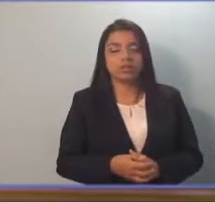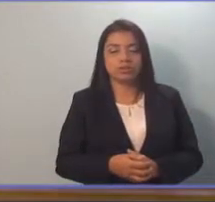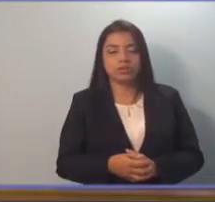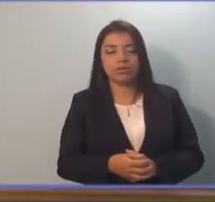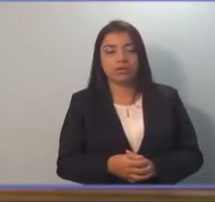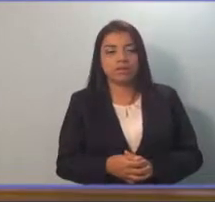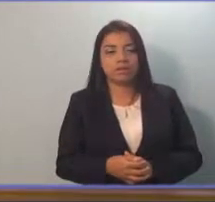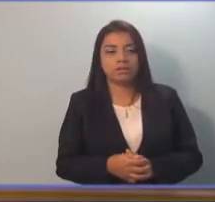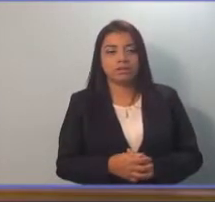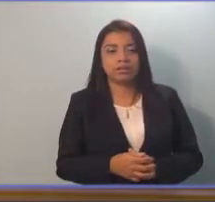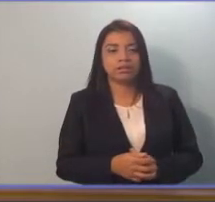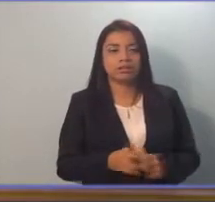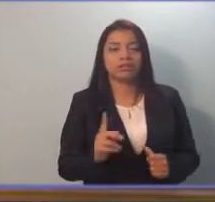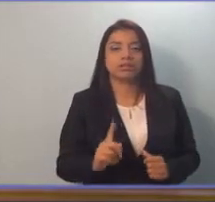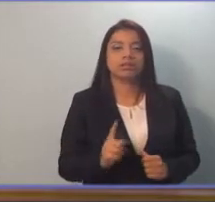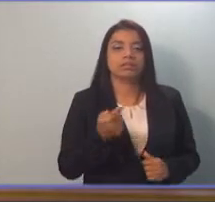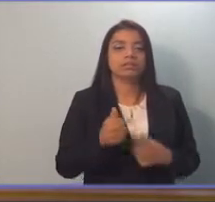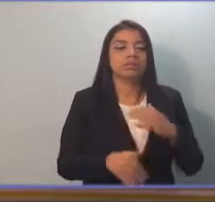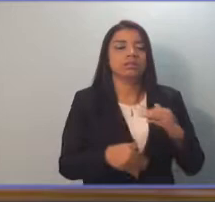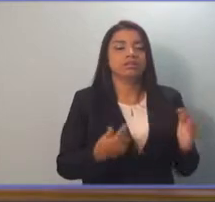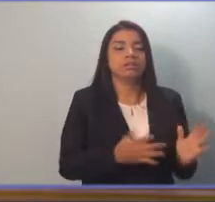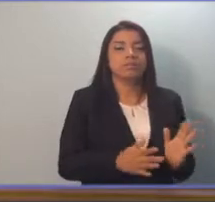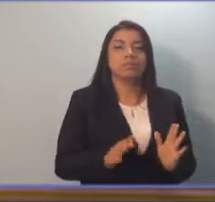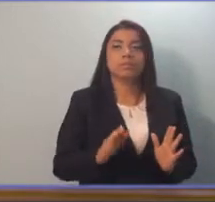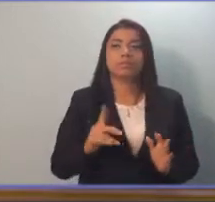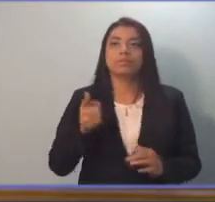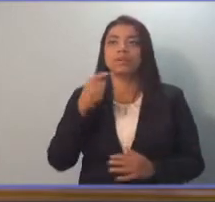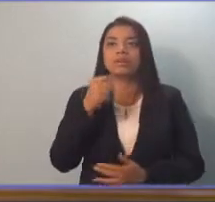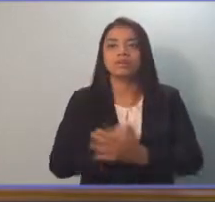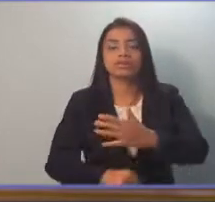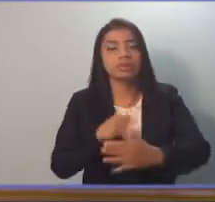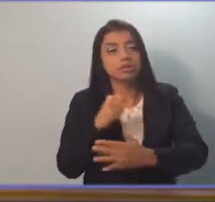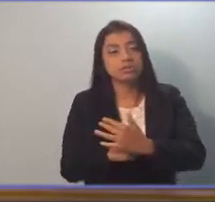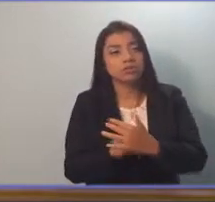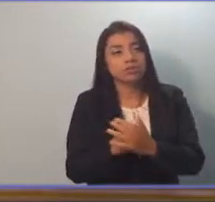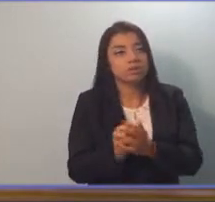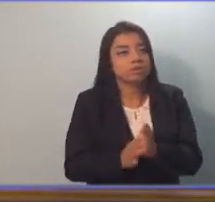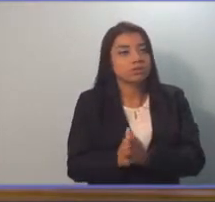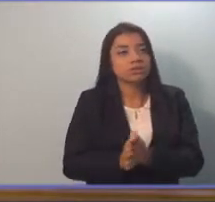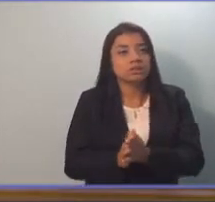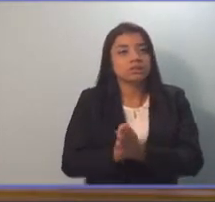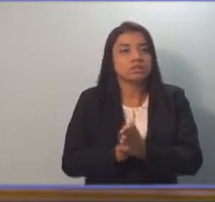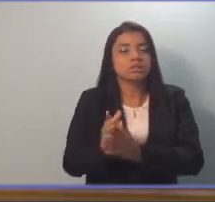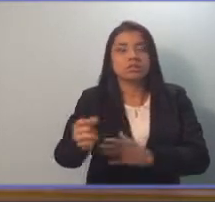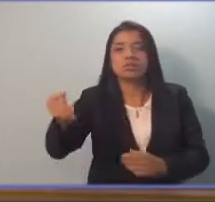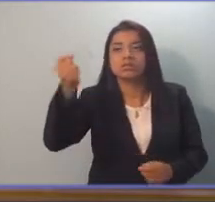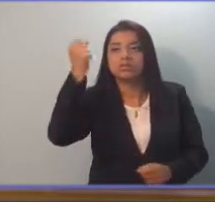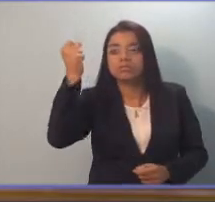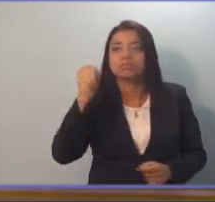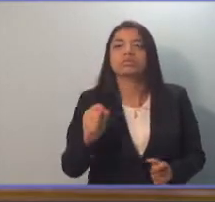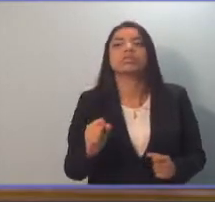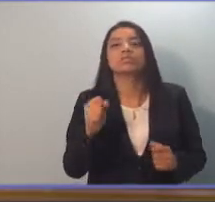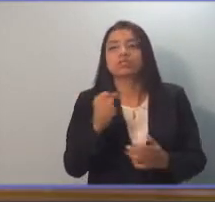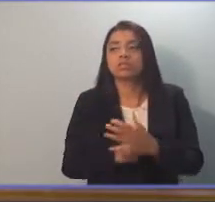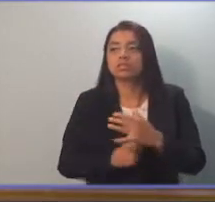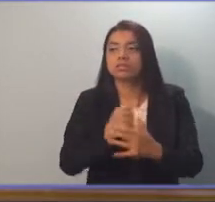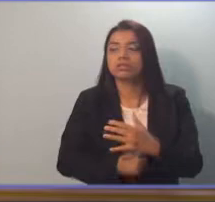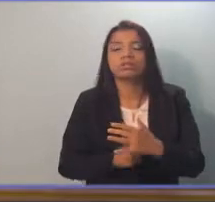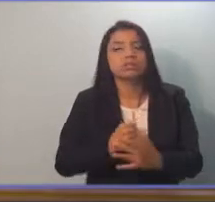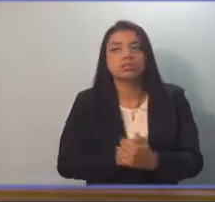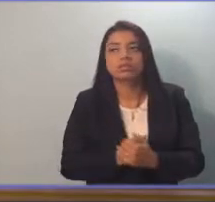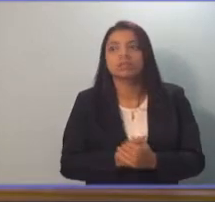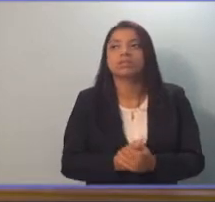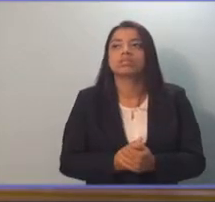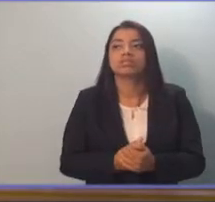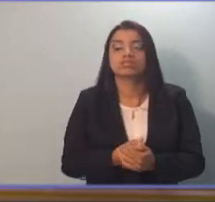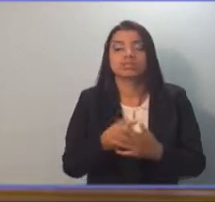2018. En primer lugar, uno de los esfuerzos más significativos ha sido mantener a la reducción los